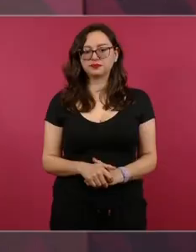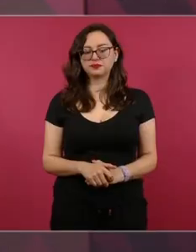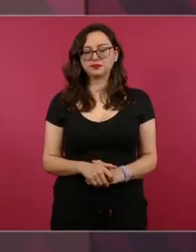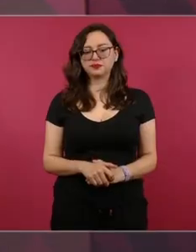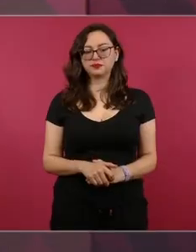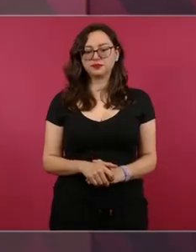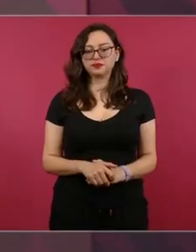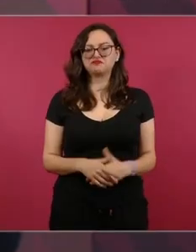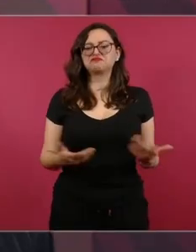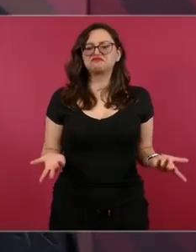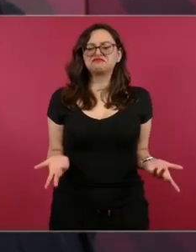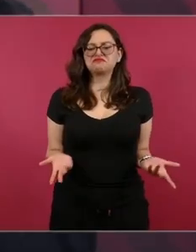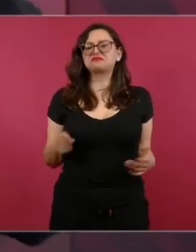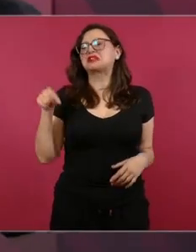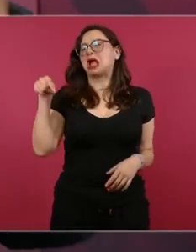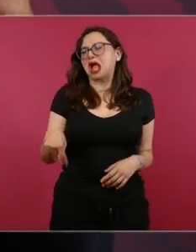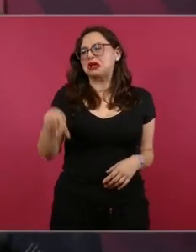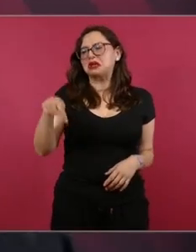Y no, aquí…